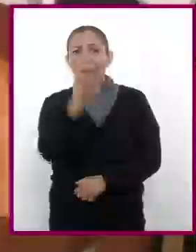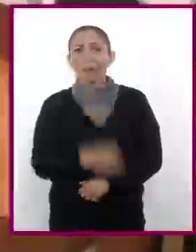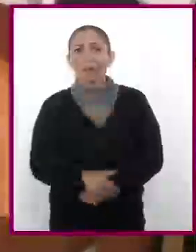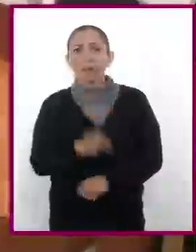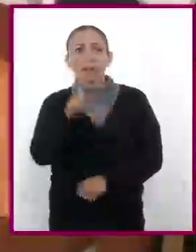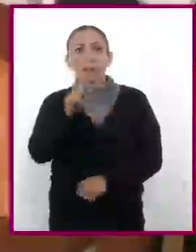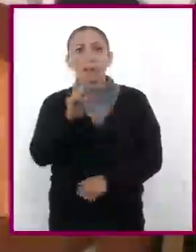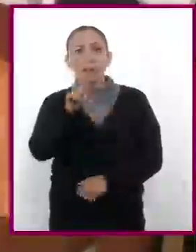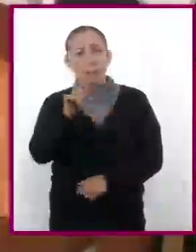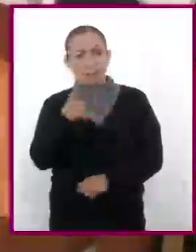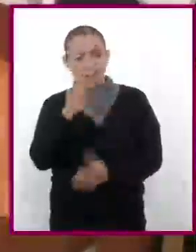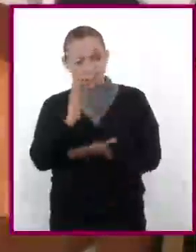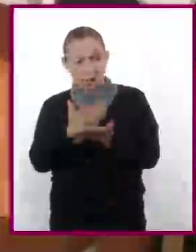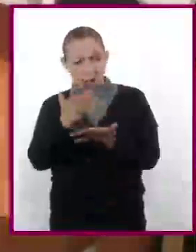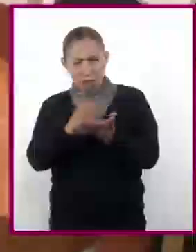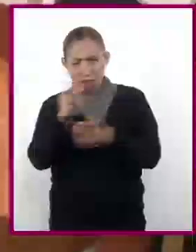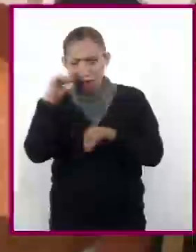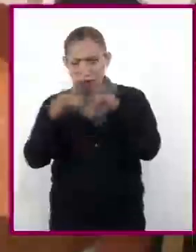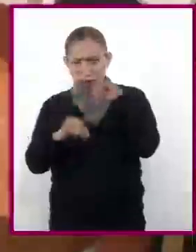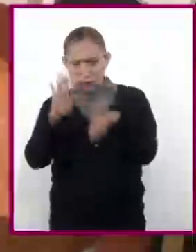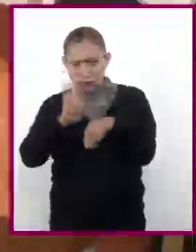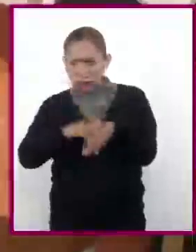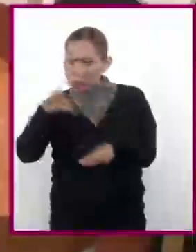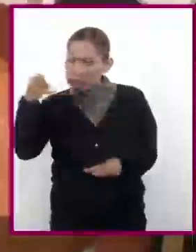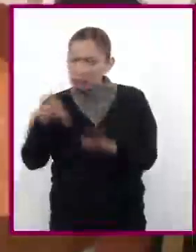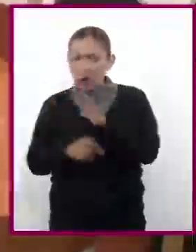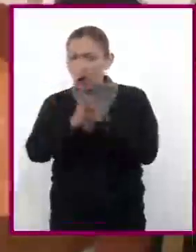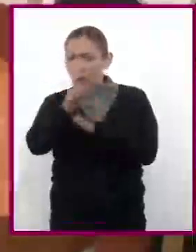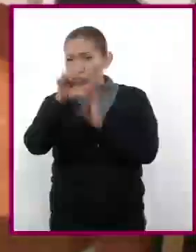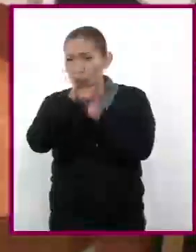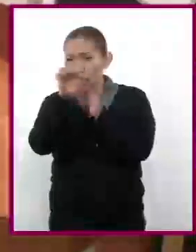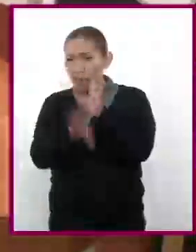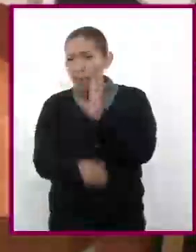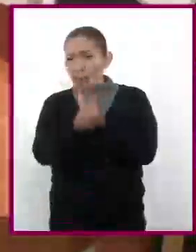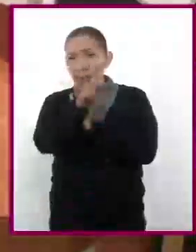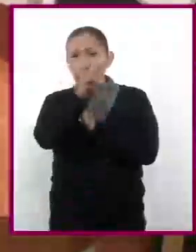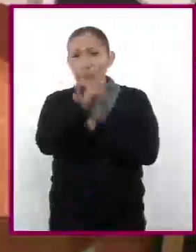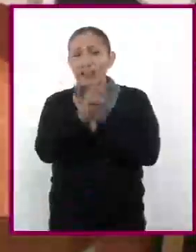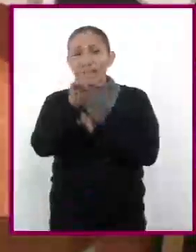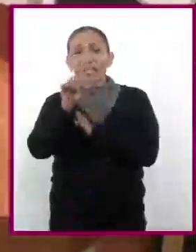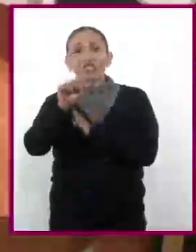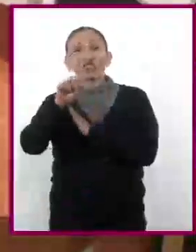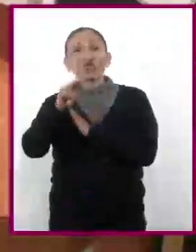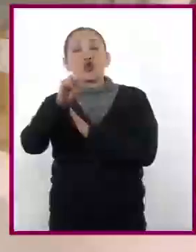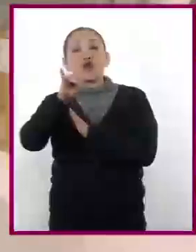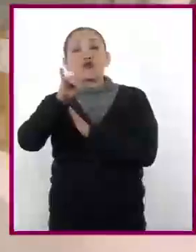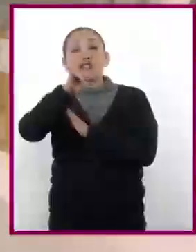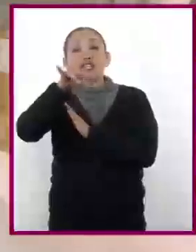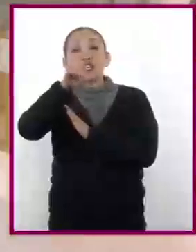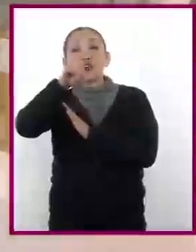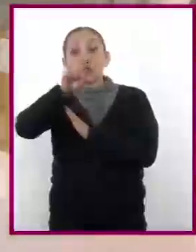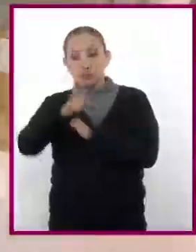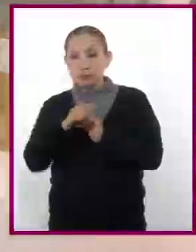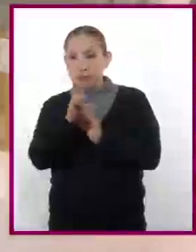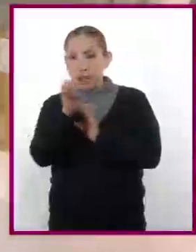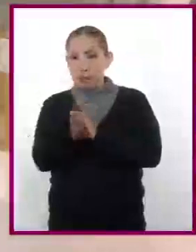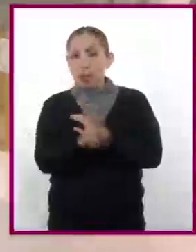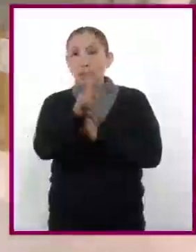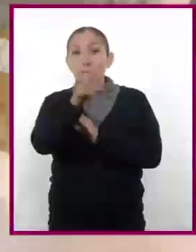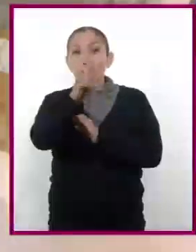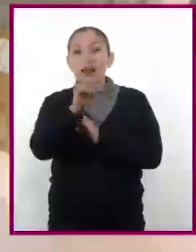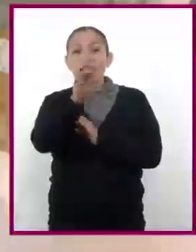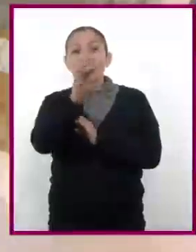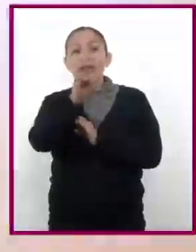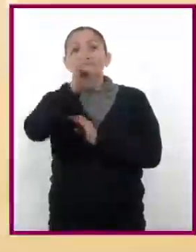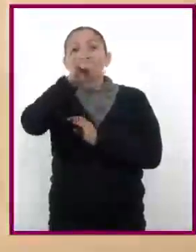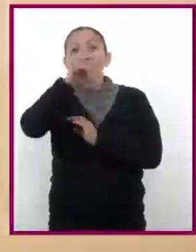Pepe, ¿podrías picar y condimentar un poco más con otros ejemplos de prefijos y sufijos? Sí. Un ejemplo de prefijo